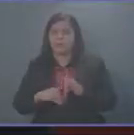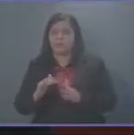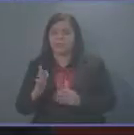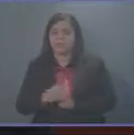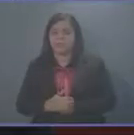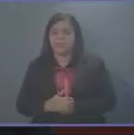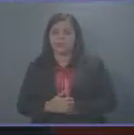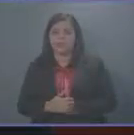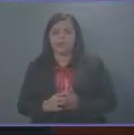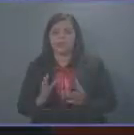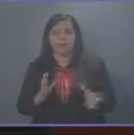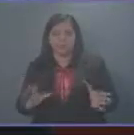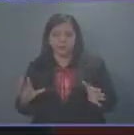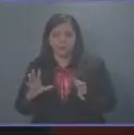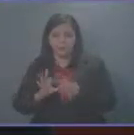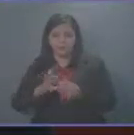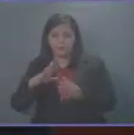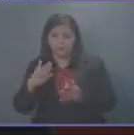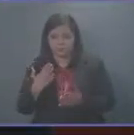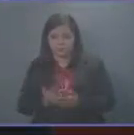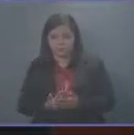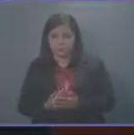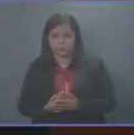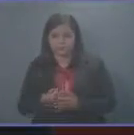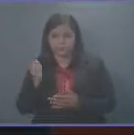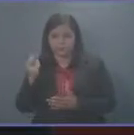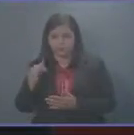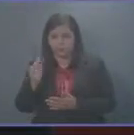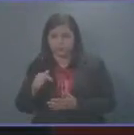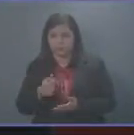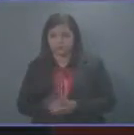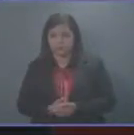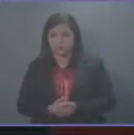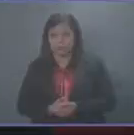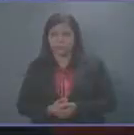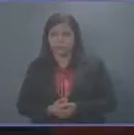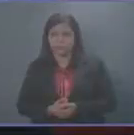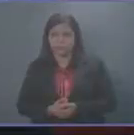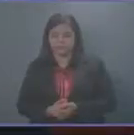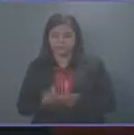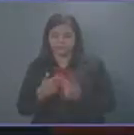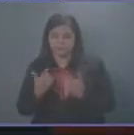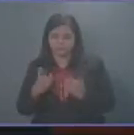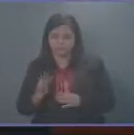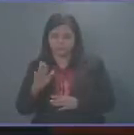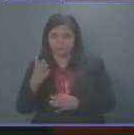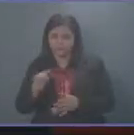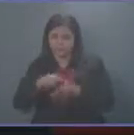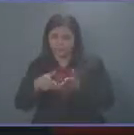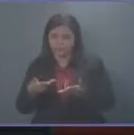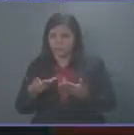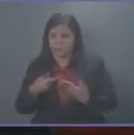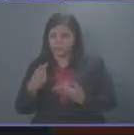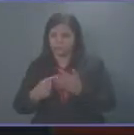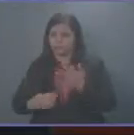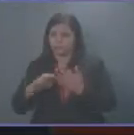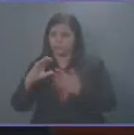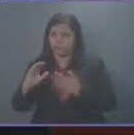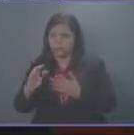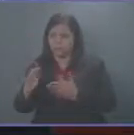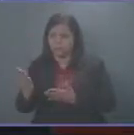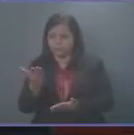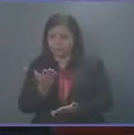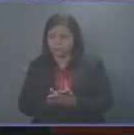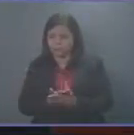considerando primero de este decreto. Por tanto, en uso de sus facultades constitucionales y a iniciativa